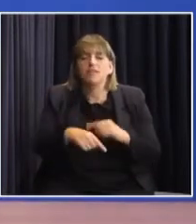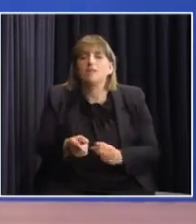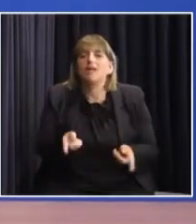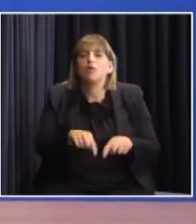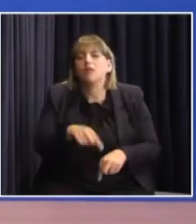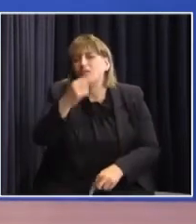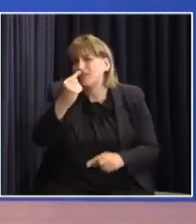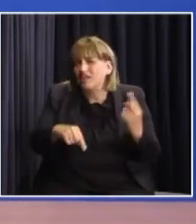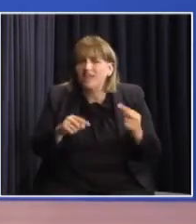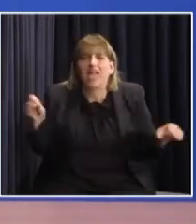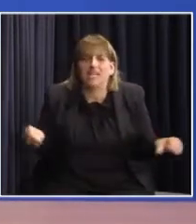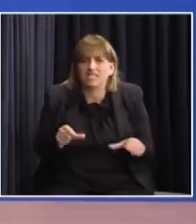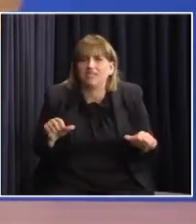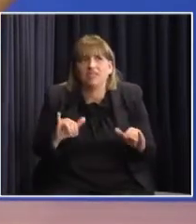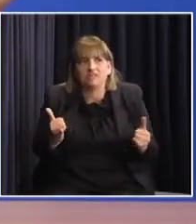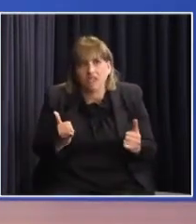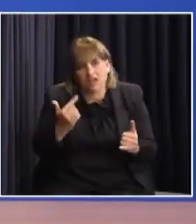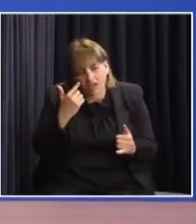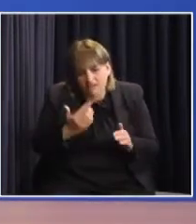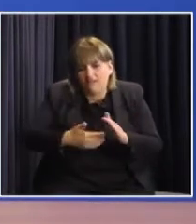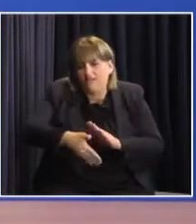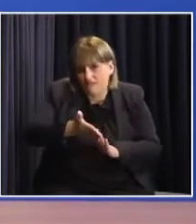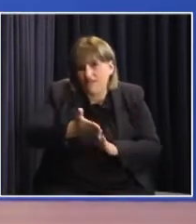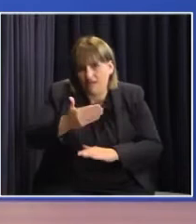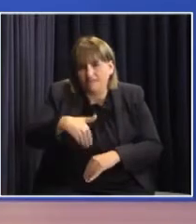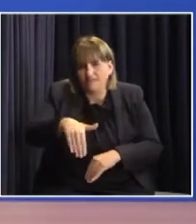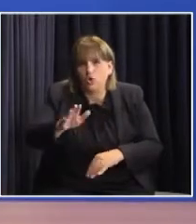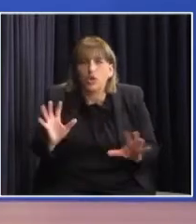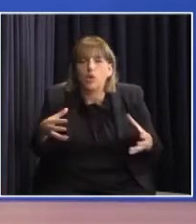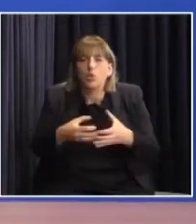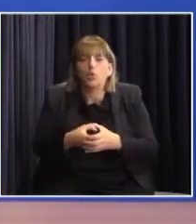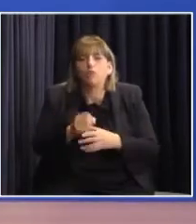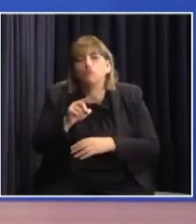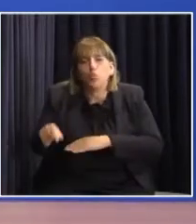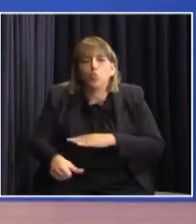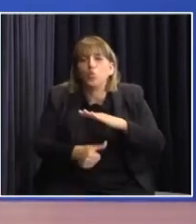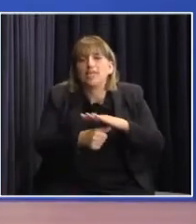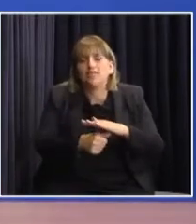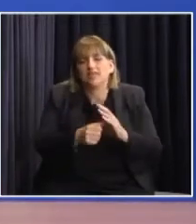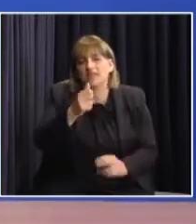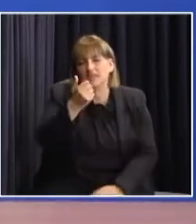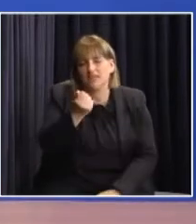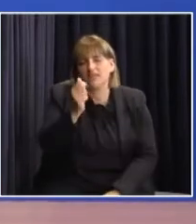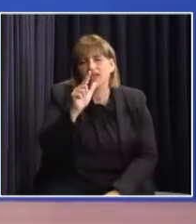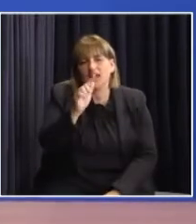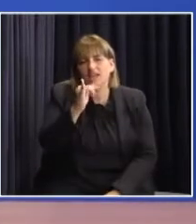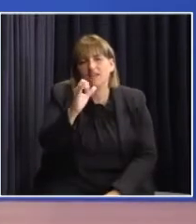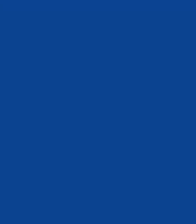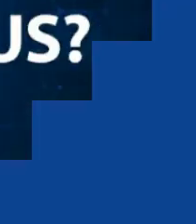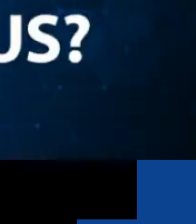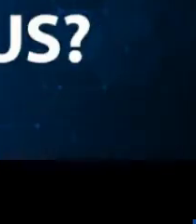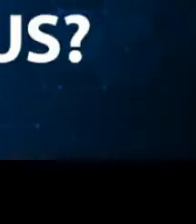distintas actividades que ya tenemos en carpeta para ir tratando con el grupo que dirige Isaac Alfi en los próximos